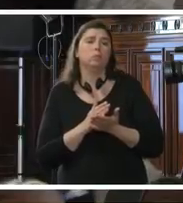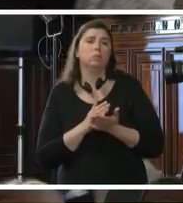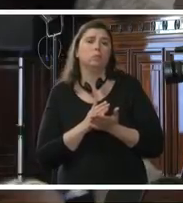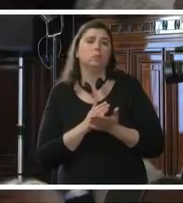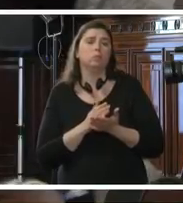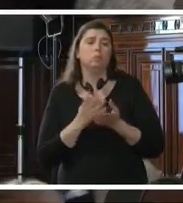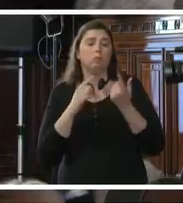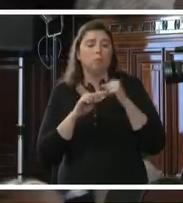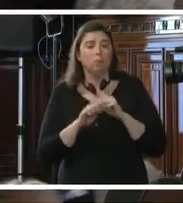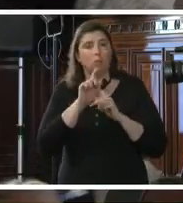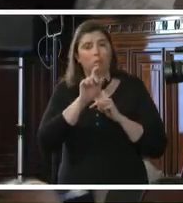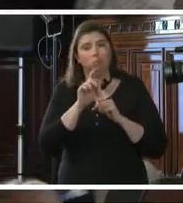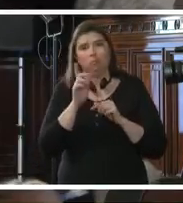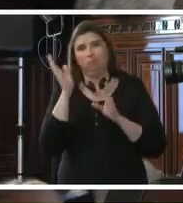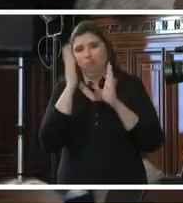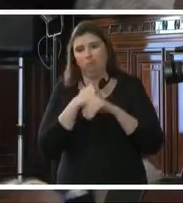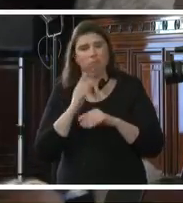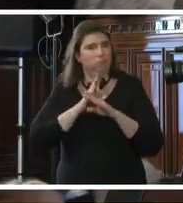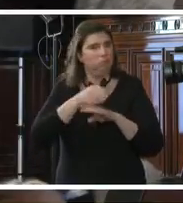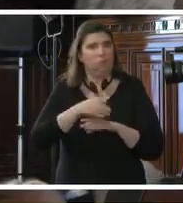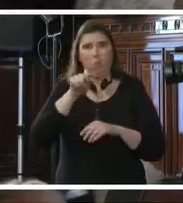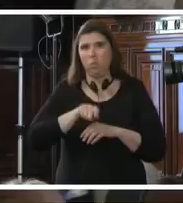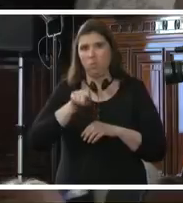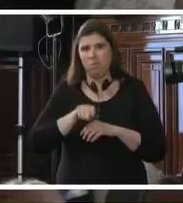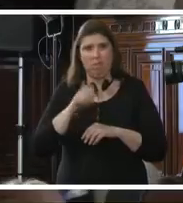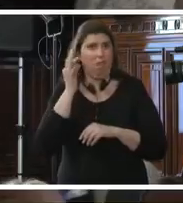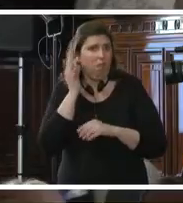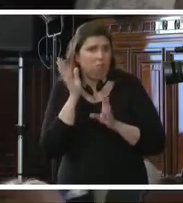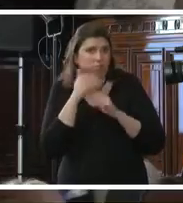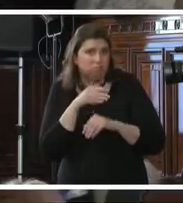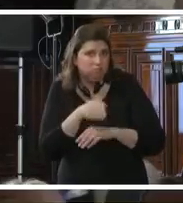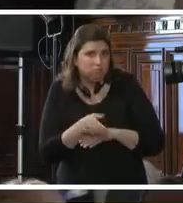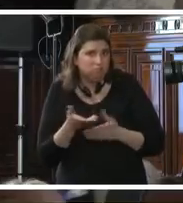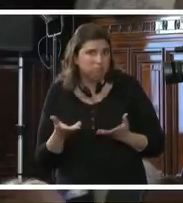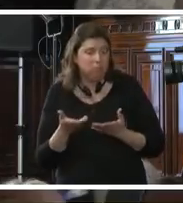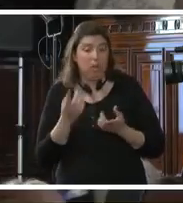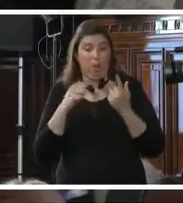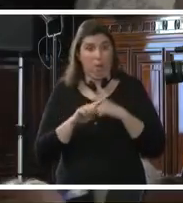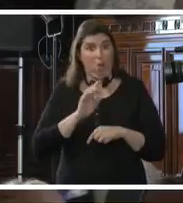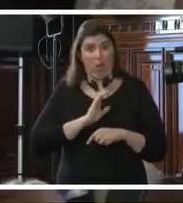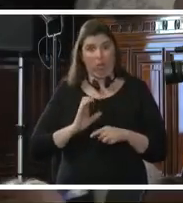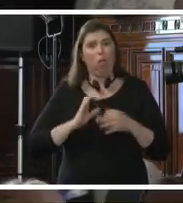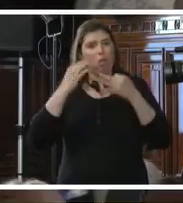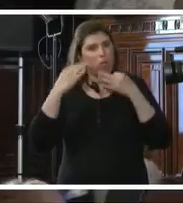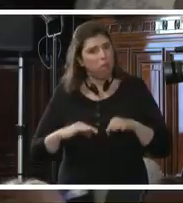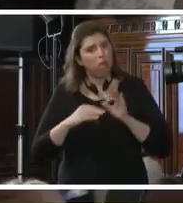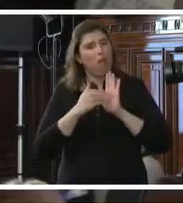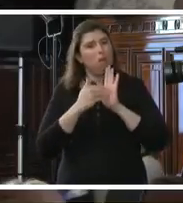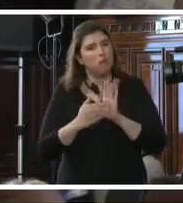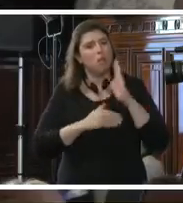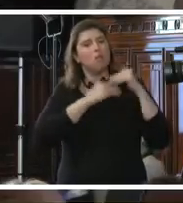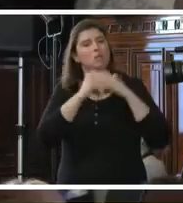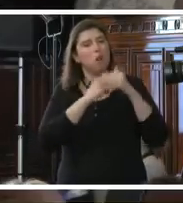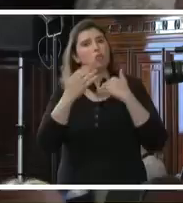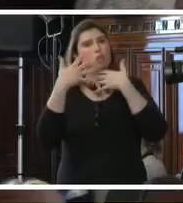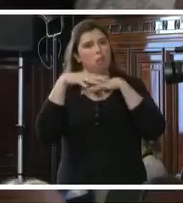desincentivando a las víctimas a acudir al sistema de justicia. Los estados deben garantizar protección, desarrollo integral y medidas de